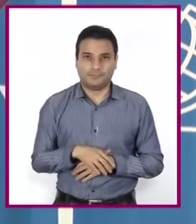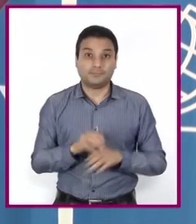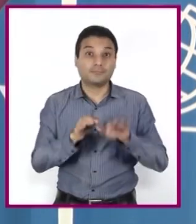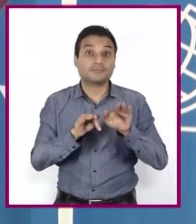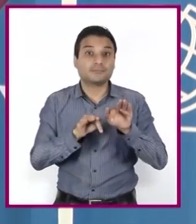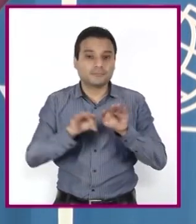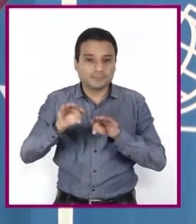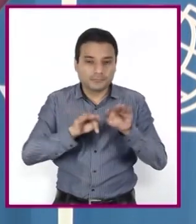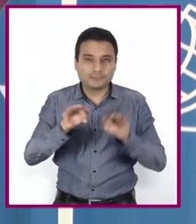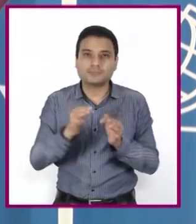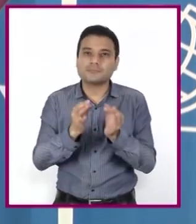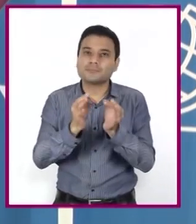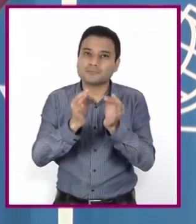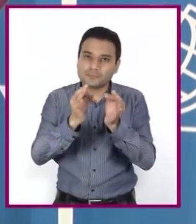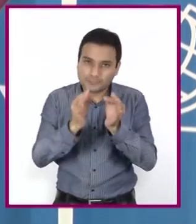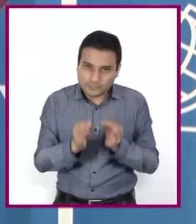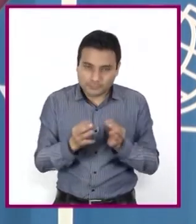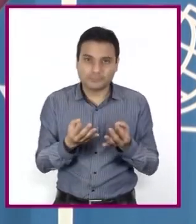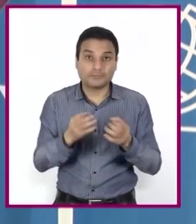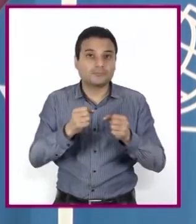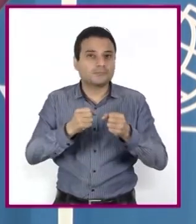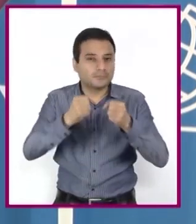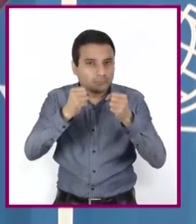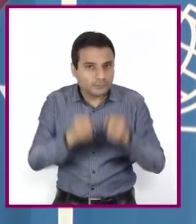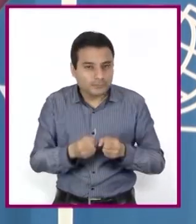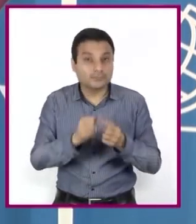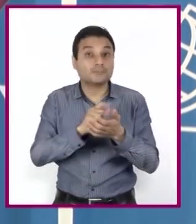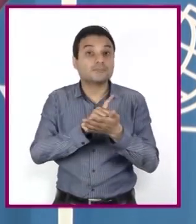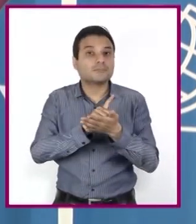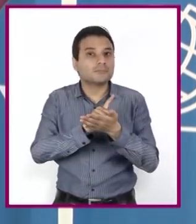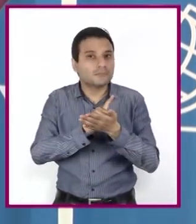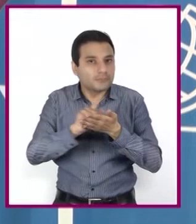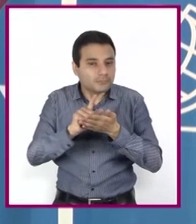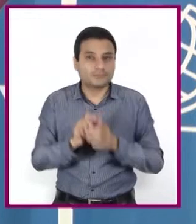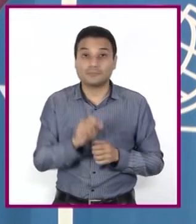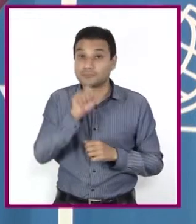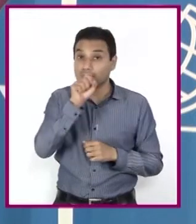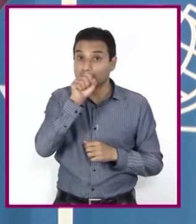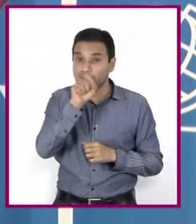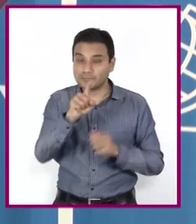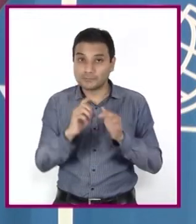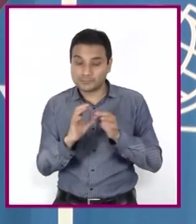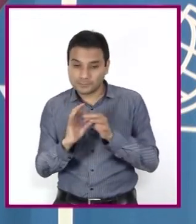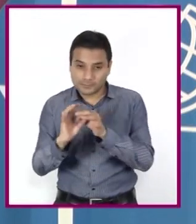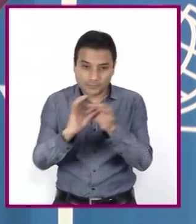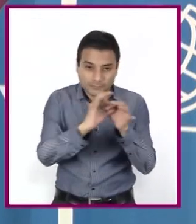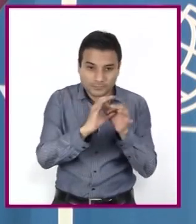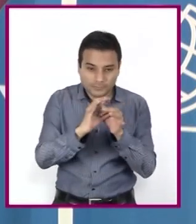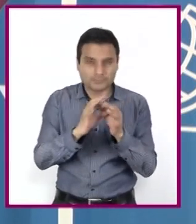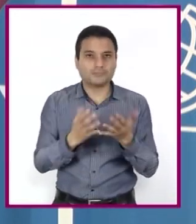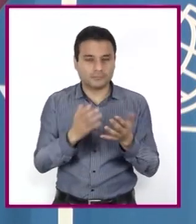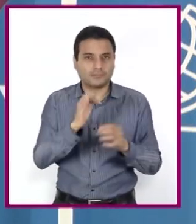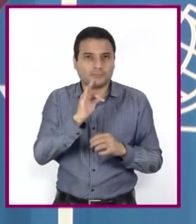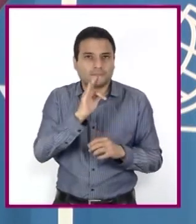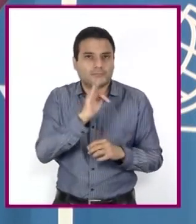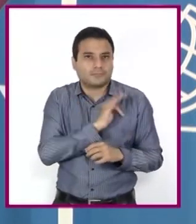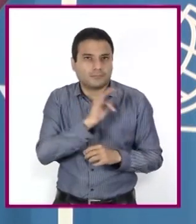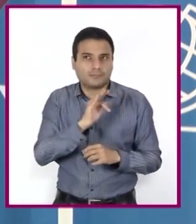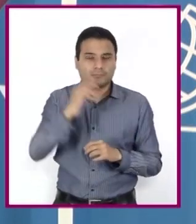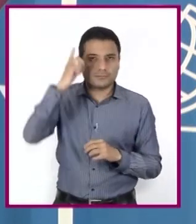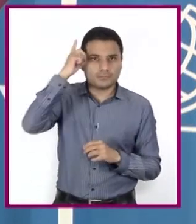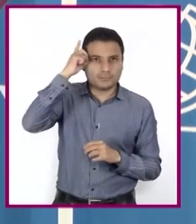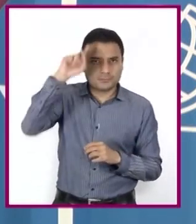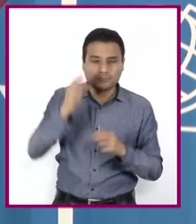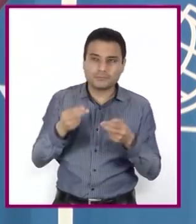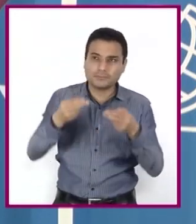condiciones dignas de seguridad e higiene laboral y generar, mediante la unidad, la suficiente capacidad de negociación